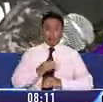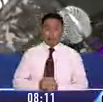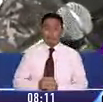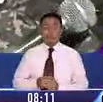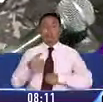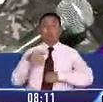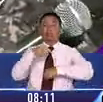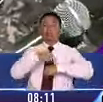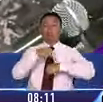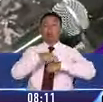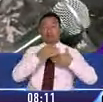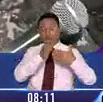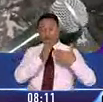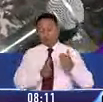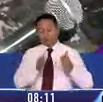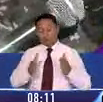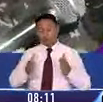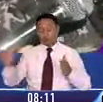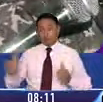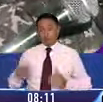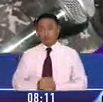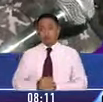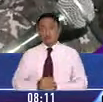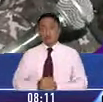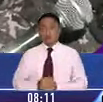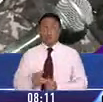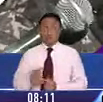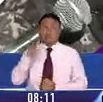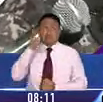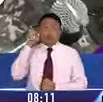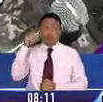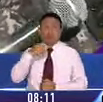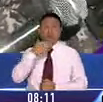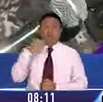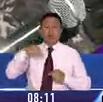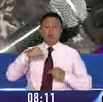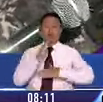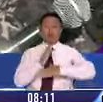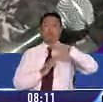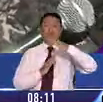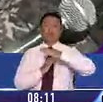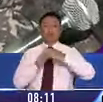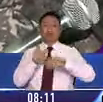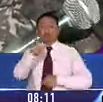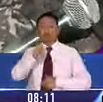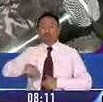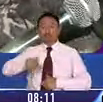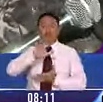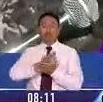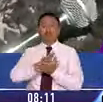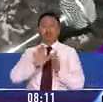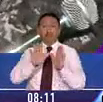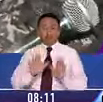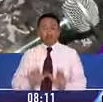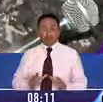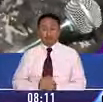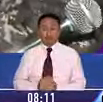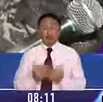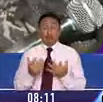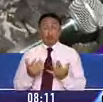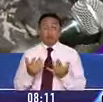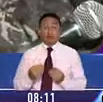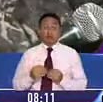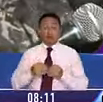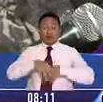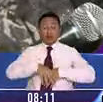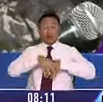que se debe ejecutar, y con ello yo creo que el mejor camino es la paz, la tranquilidad de los ecuatorianos. Esperamos que no existan protestas de